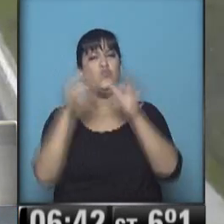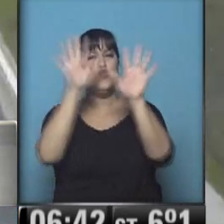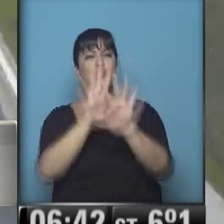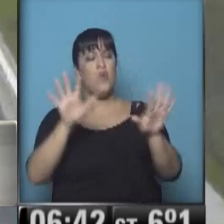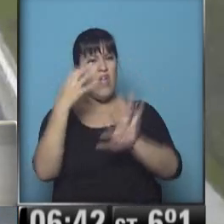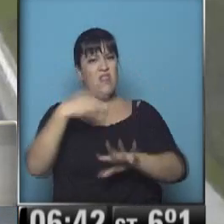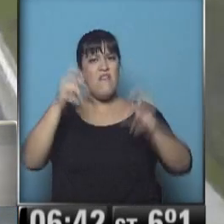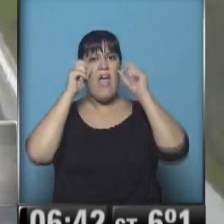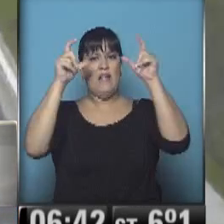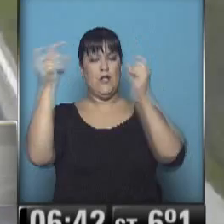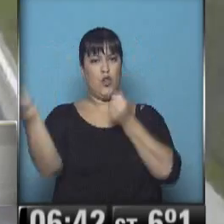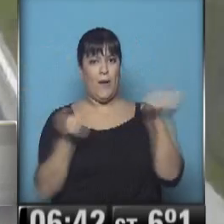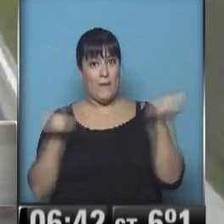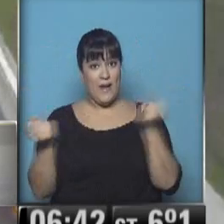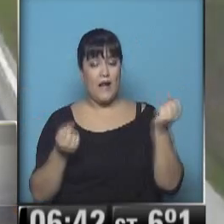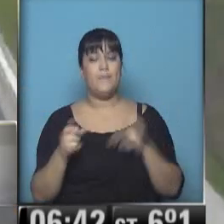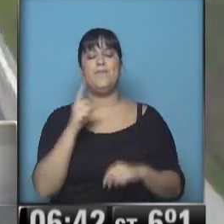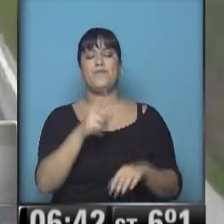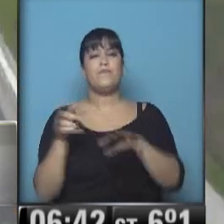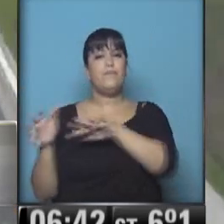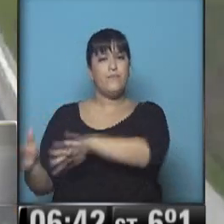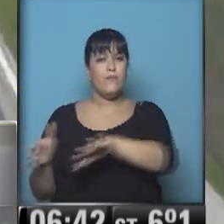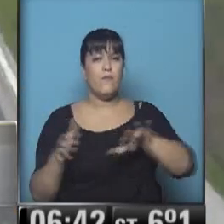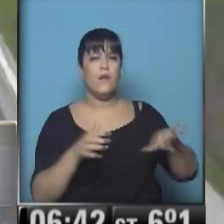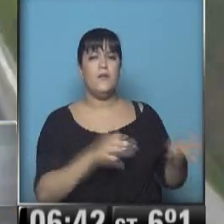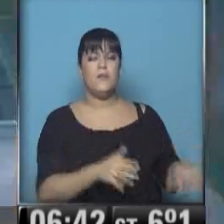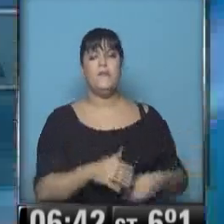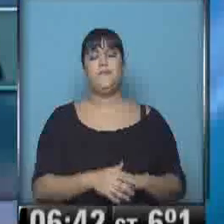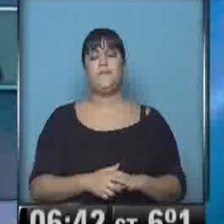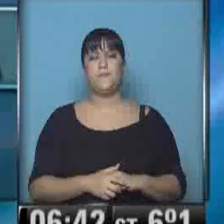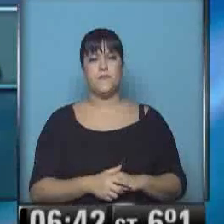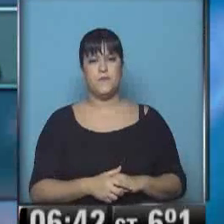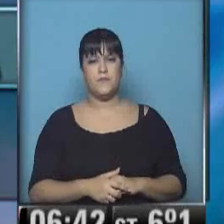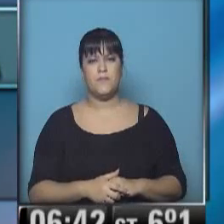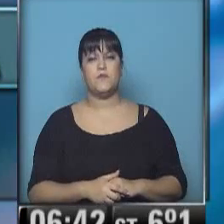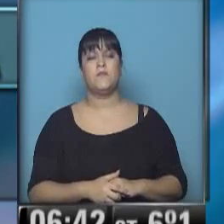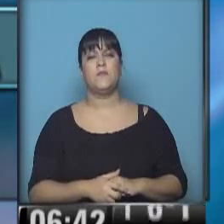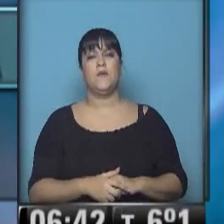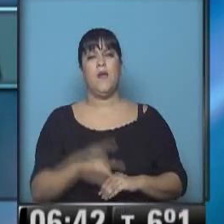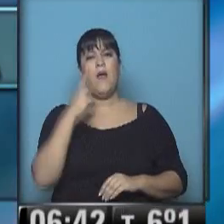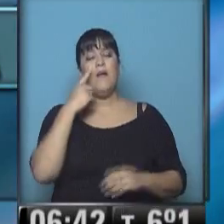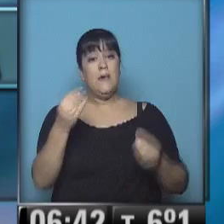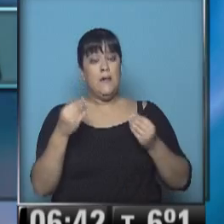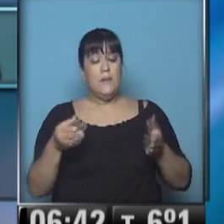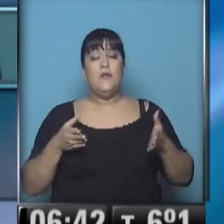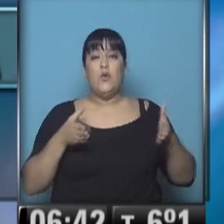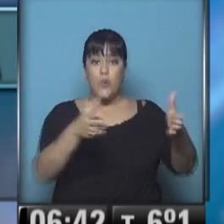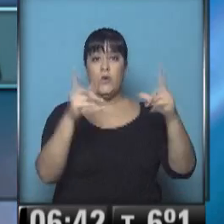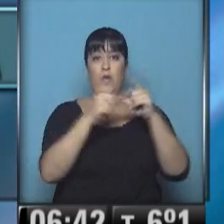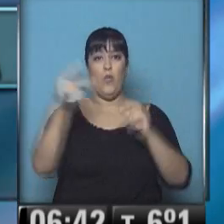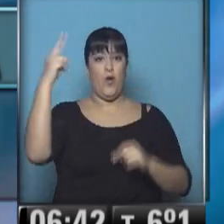extrema precaución. Vamos a seguir recorriendo a través de la información que nos suministra Diario Claridad Nacional. Nos vamos a ir a la ruta